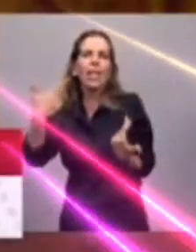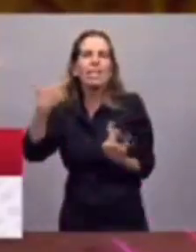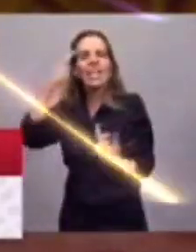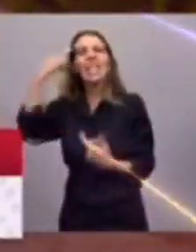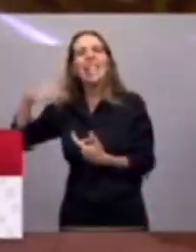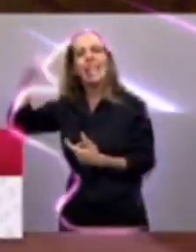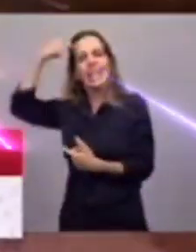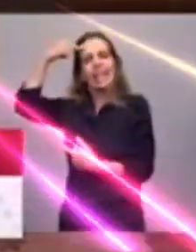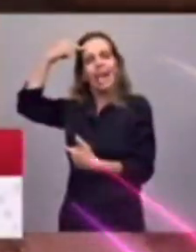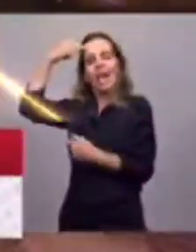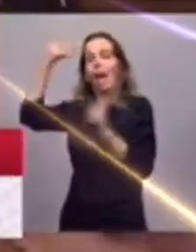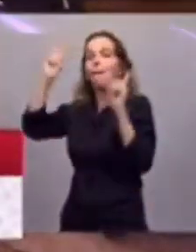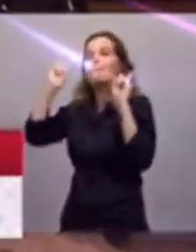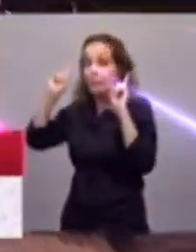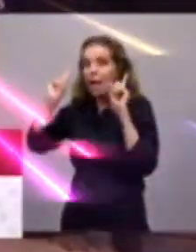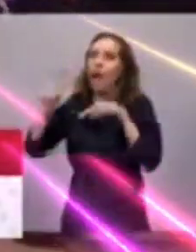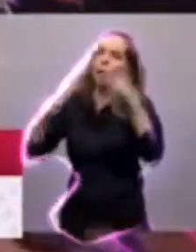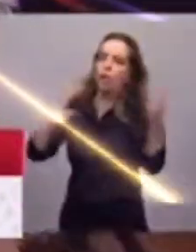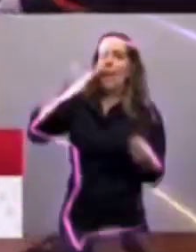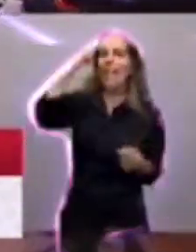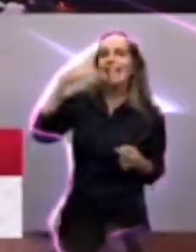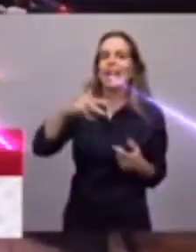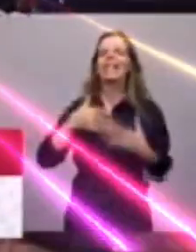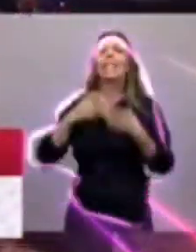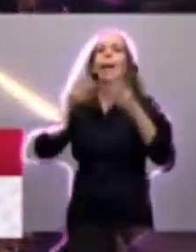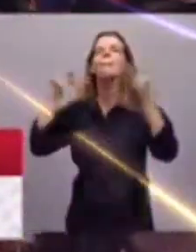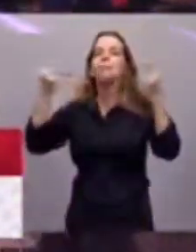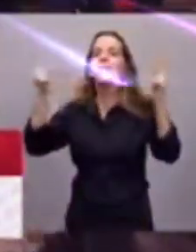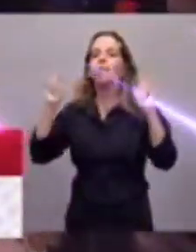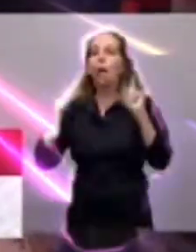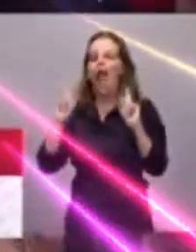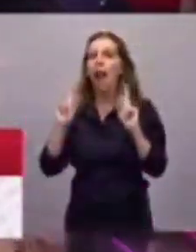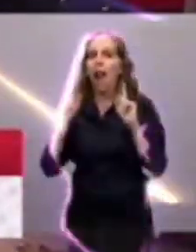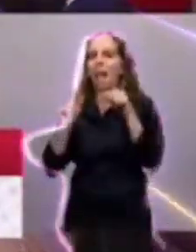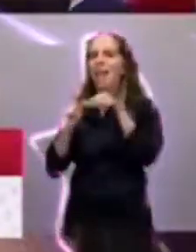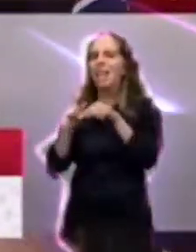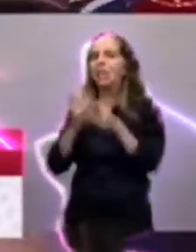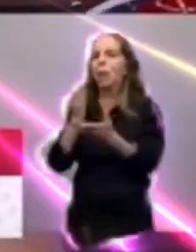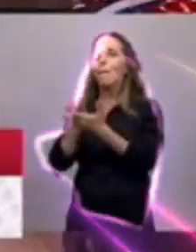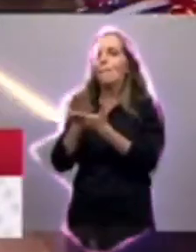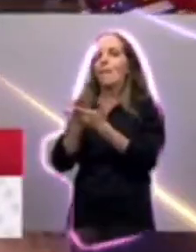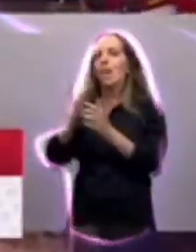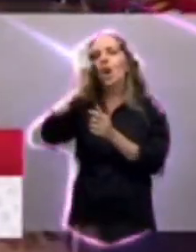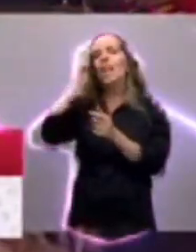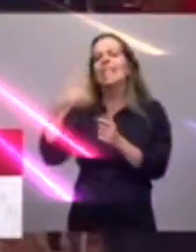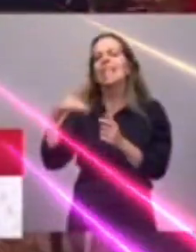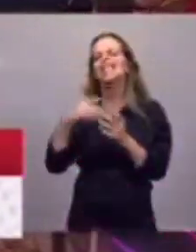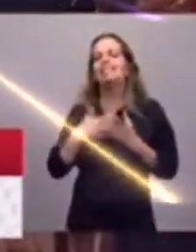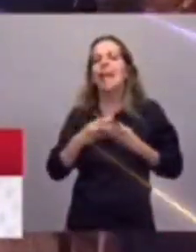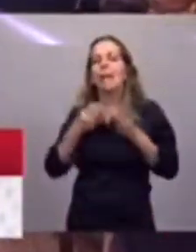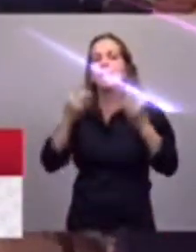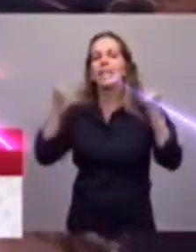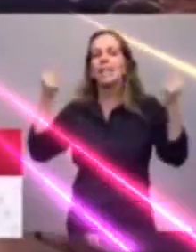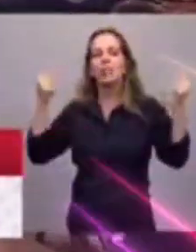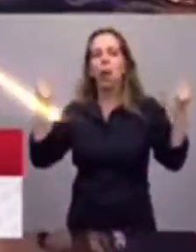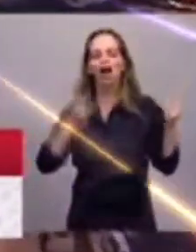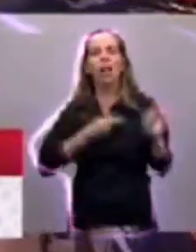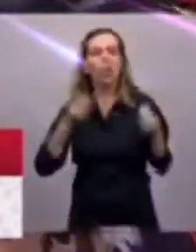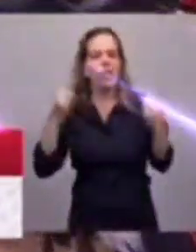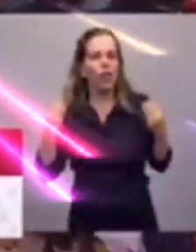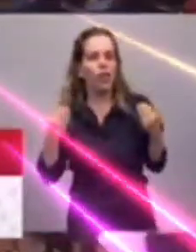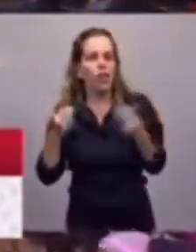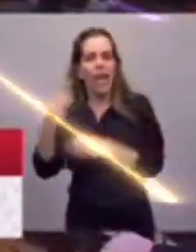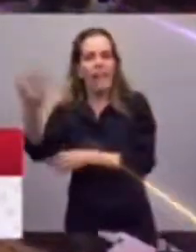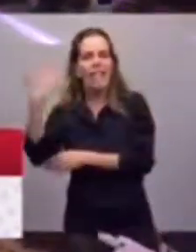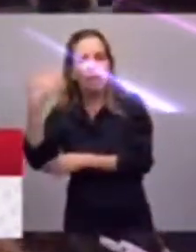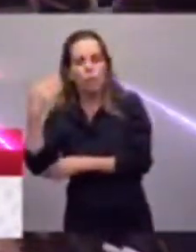otra sabiduría que se llama inteligencia espiritual. Y esa inteligencia no está en los discursos ni en las